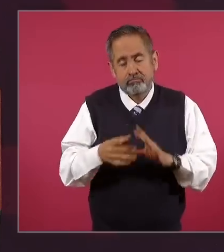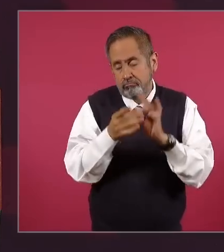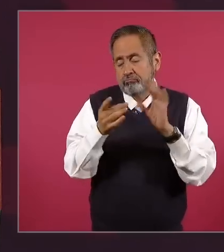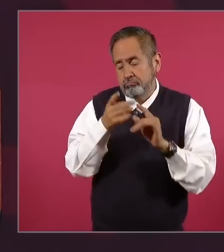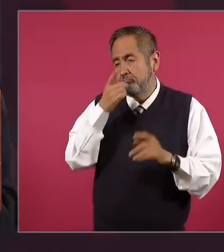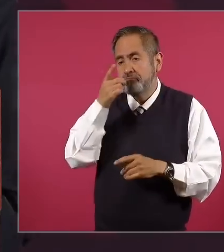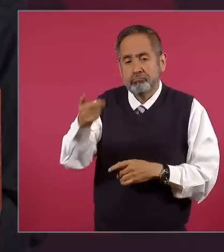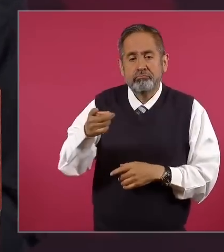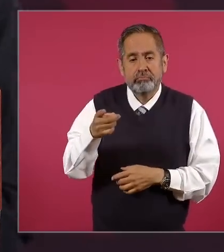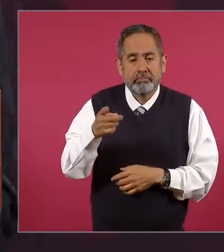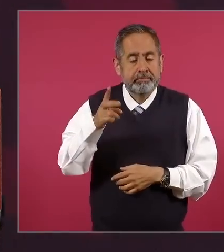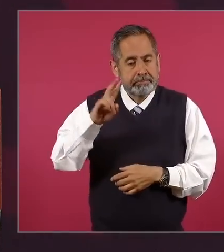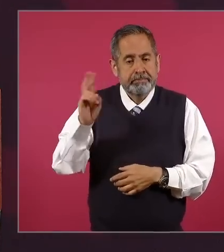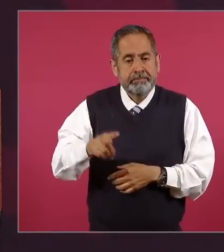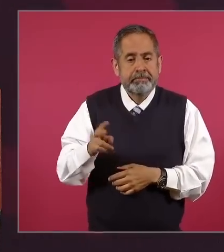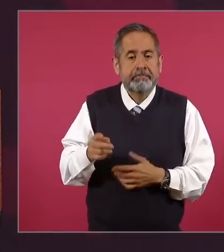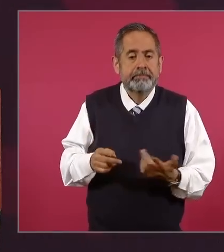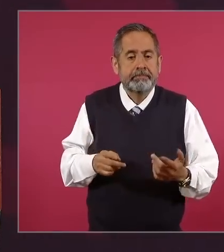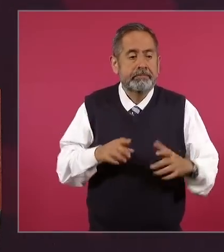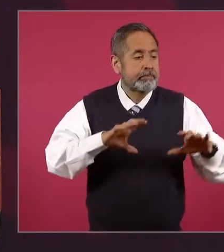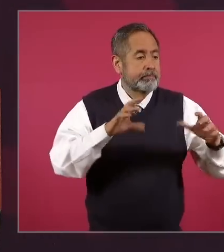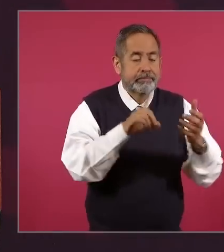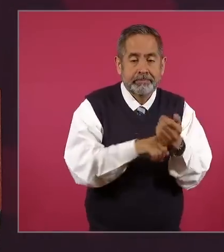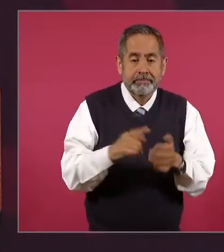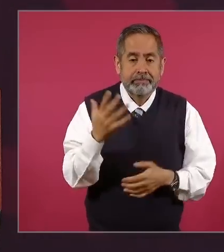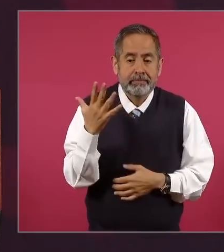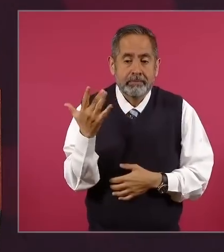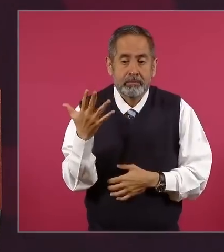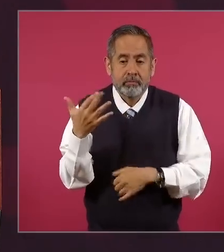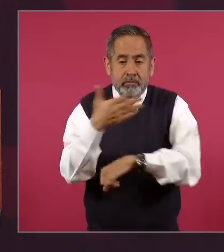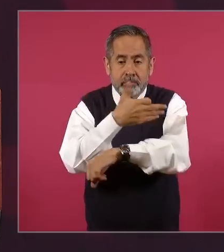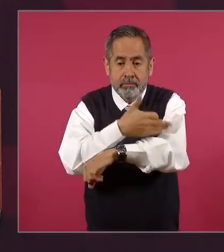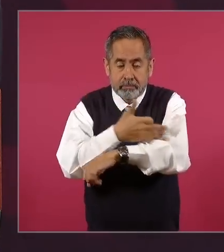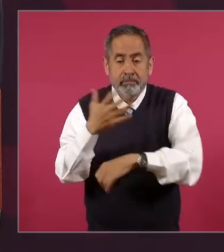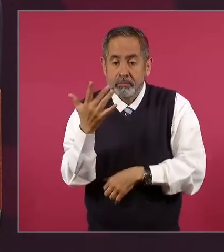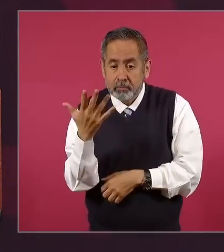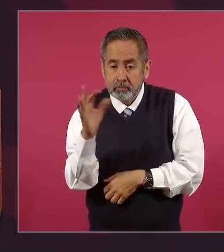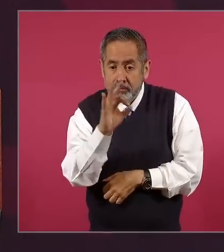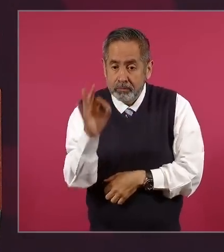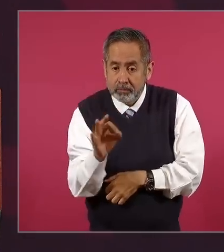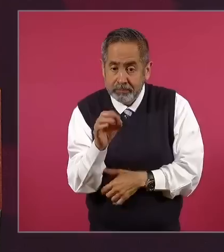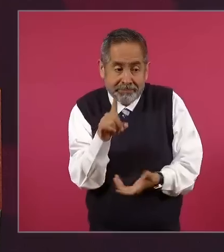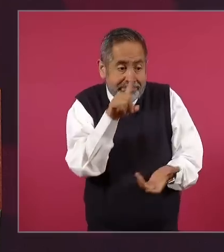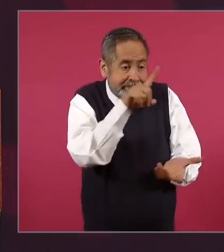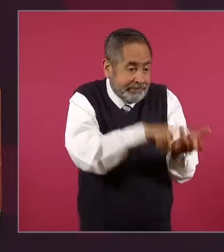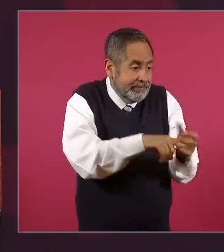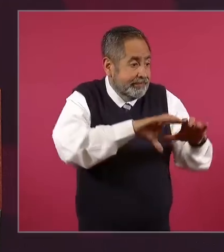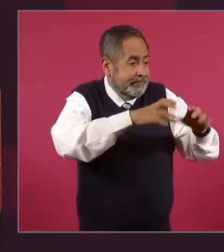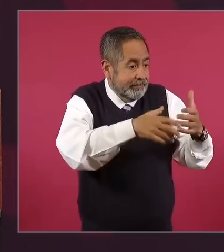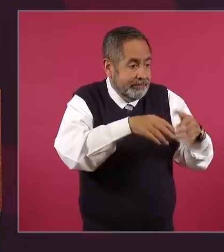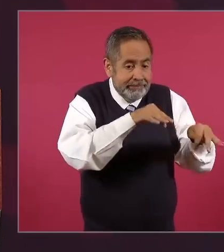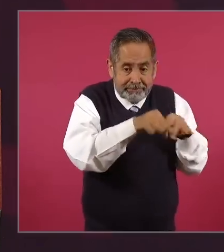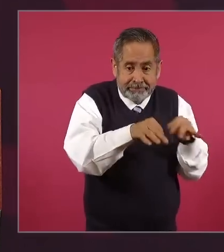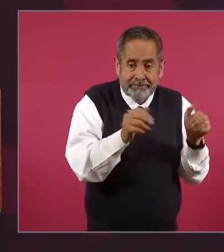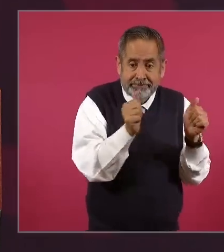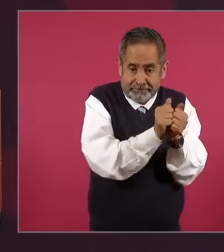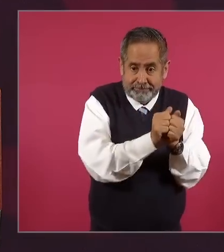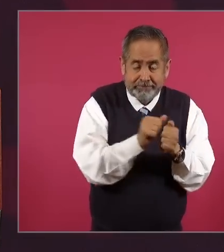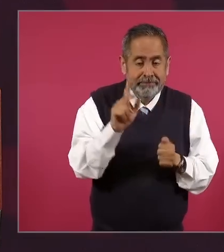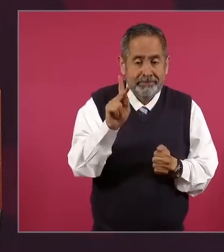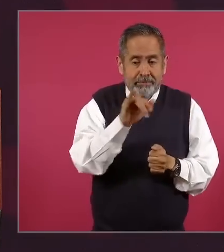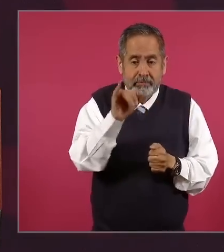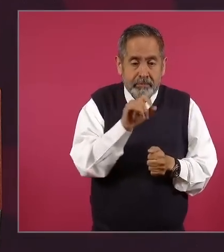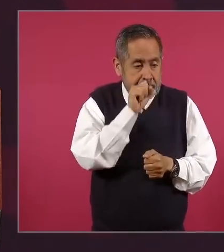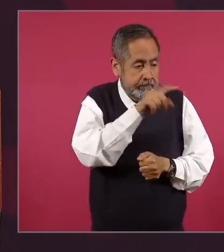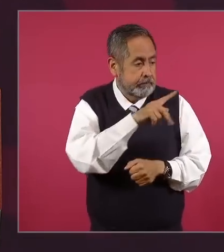sostuvo que el 50% de los que trabajan en el Poder Judicial